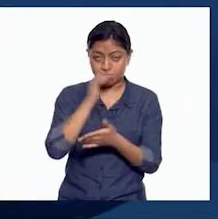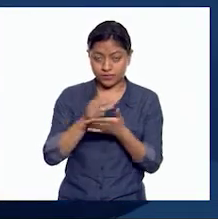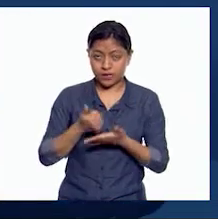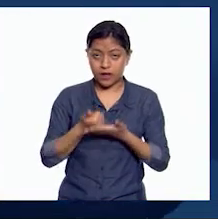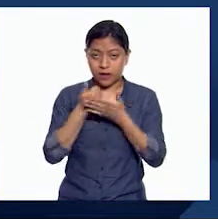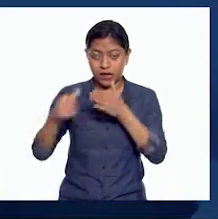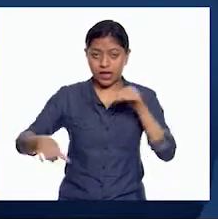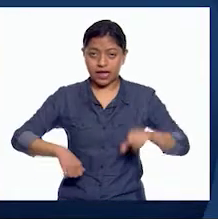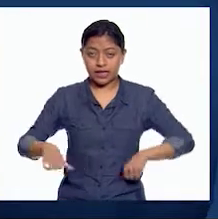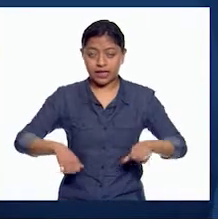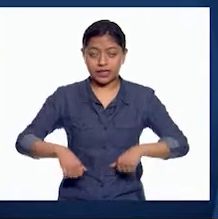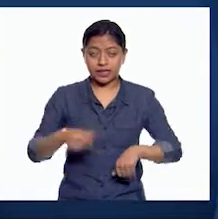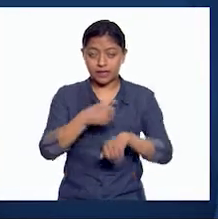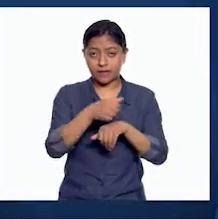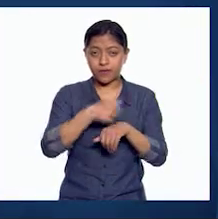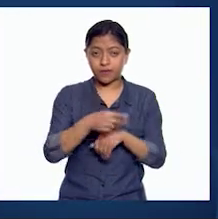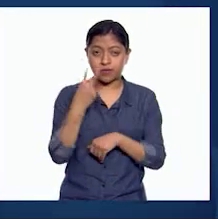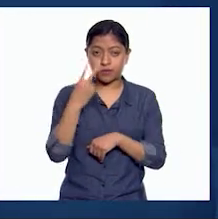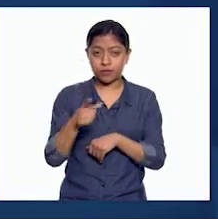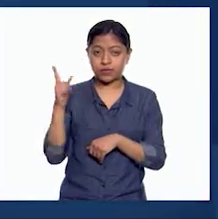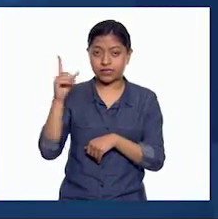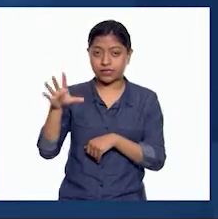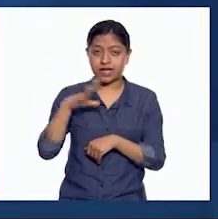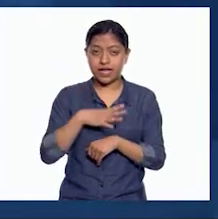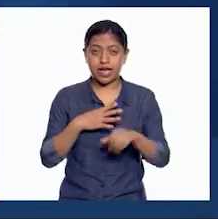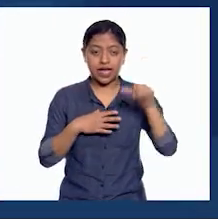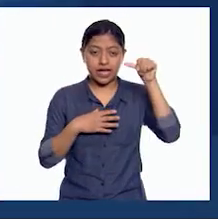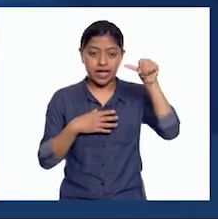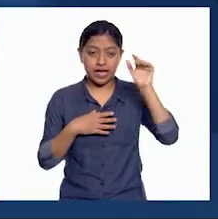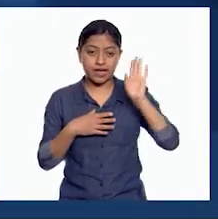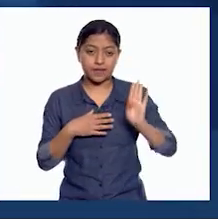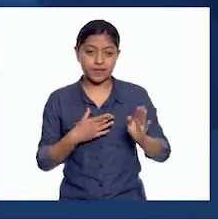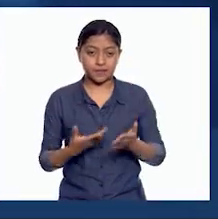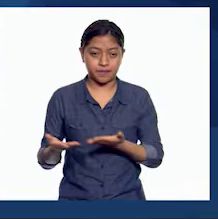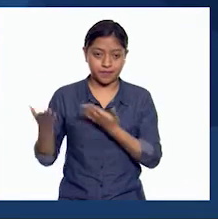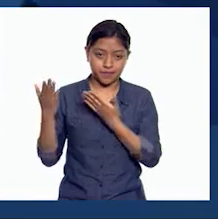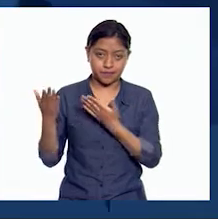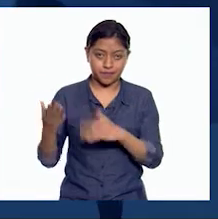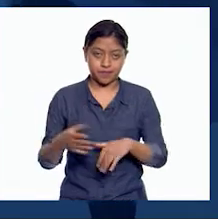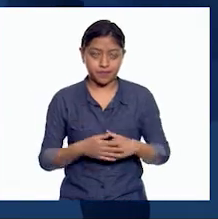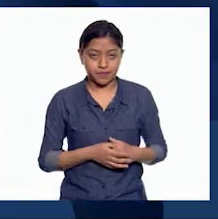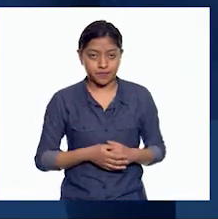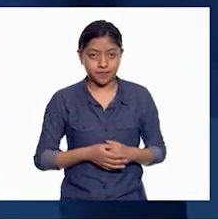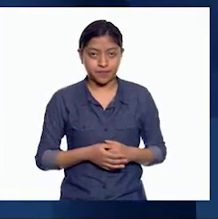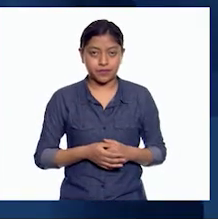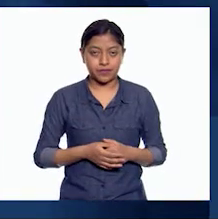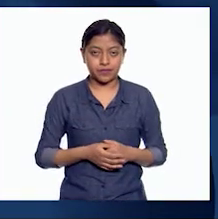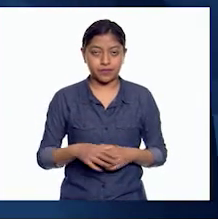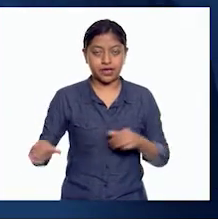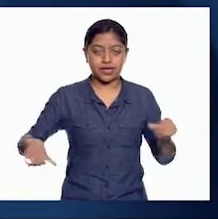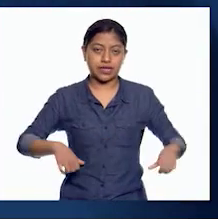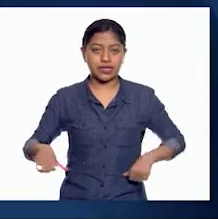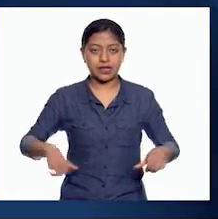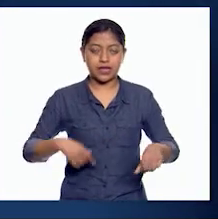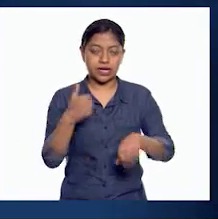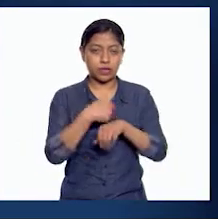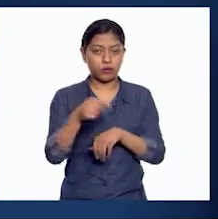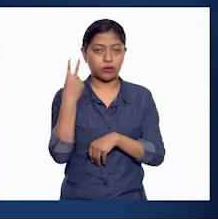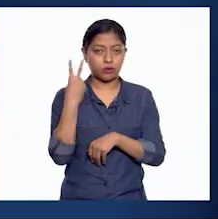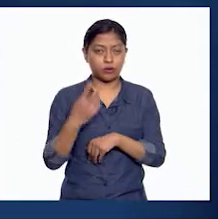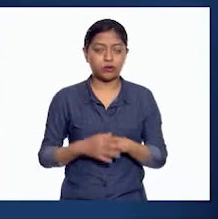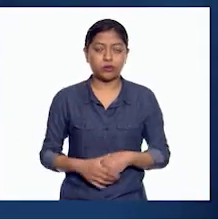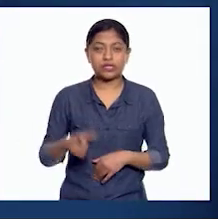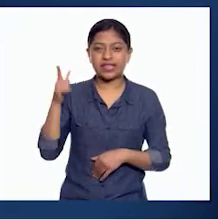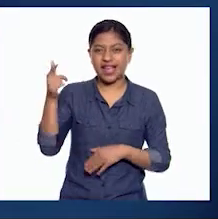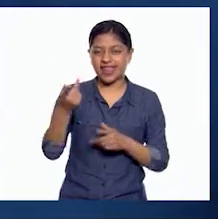problema número 2 con sus dos incisos? Por supuesto, maestra. Dice así. Problema 2. En la